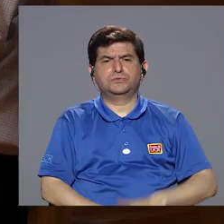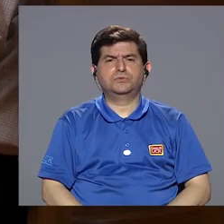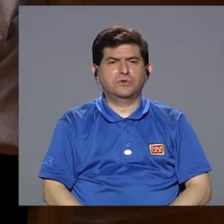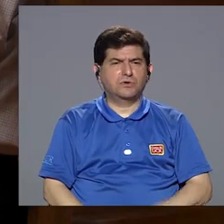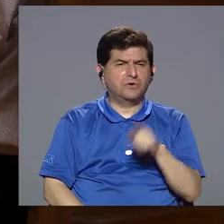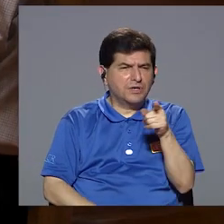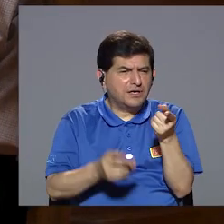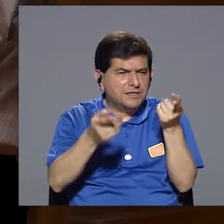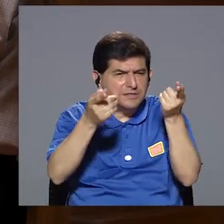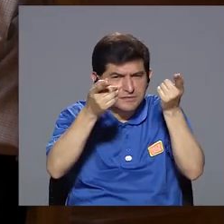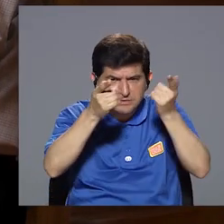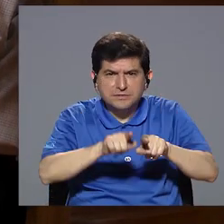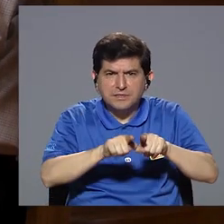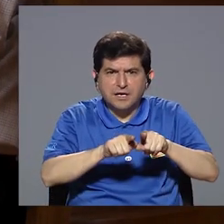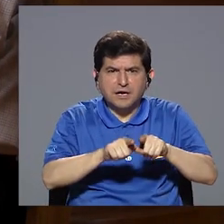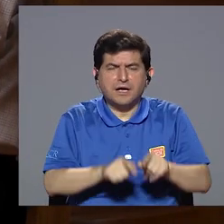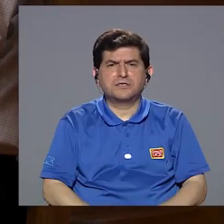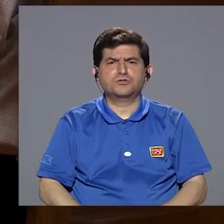muy